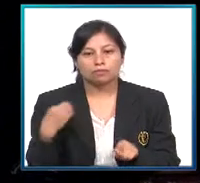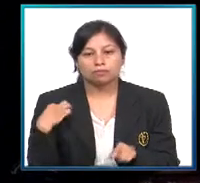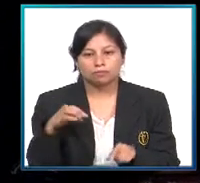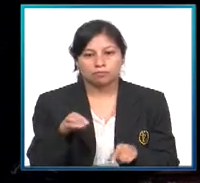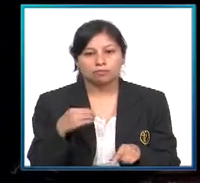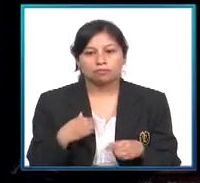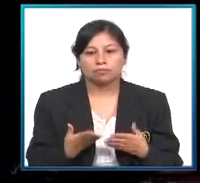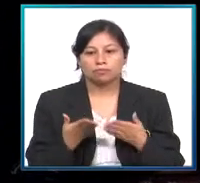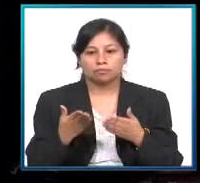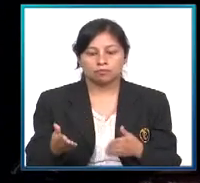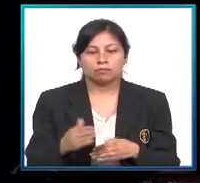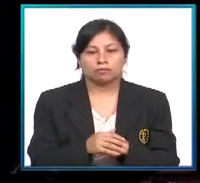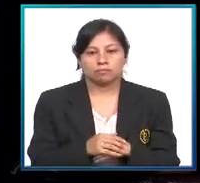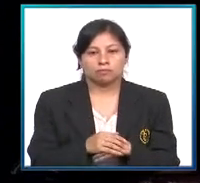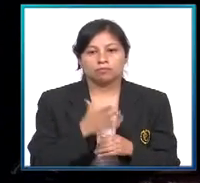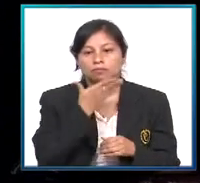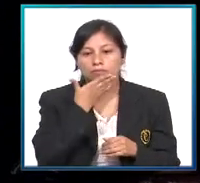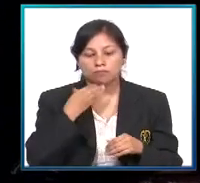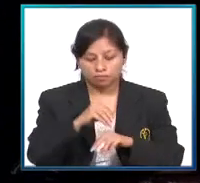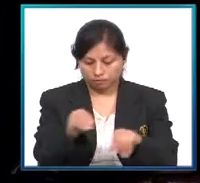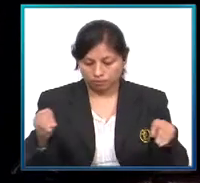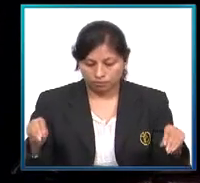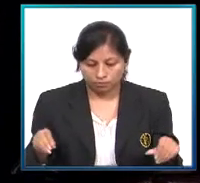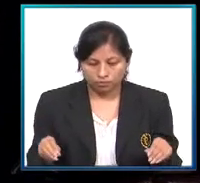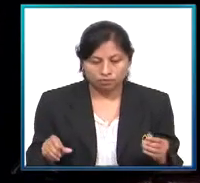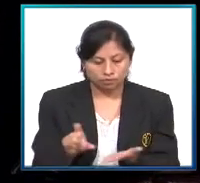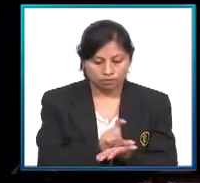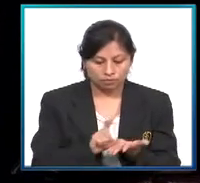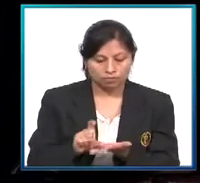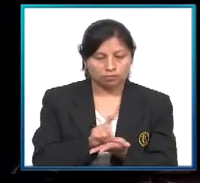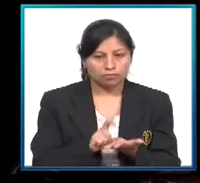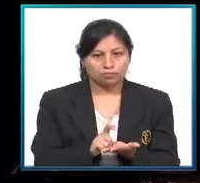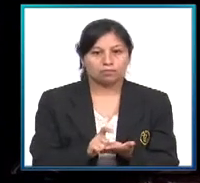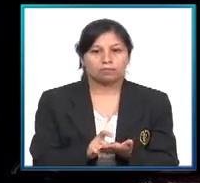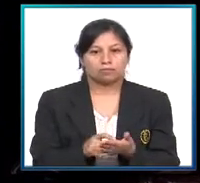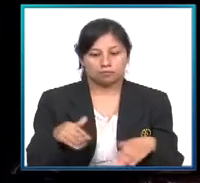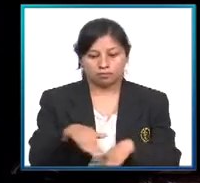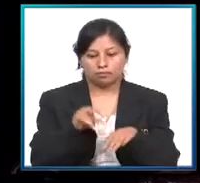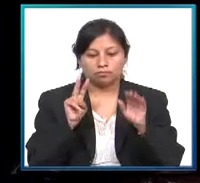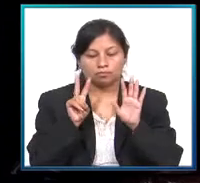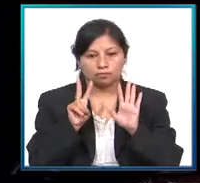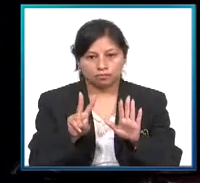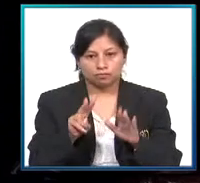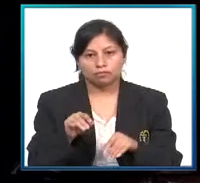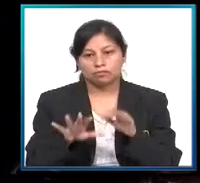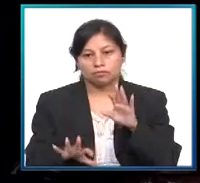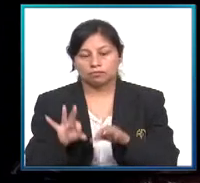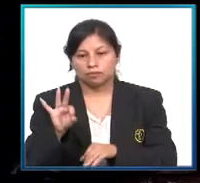ofrezco, no hay mejor terreno en el centro de la ciudad que el de la séptima avenida